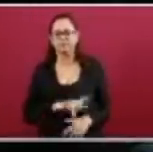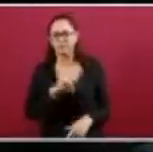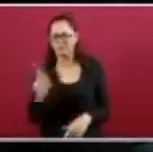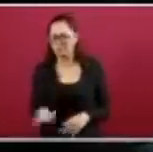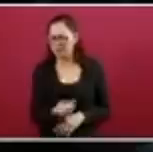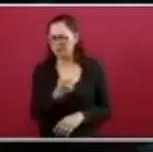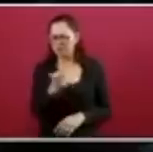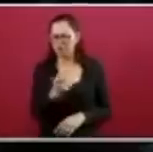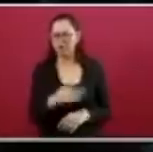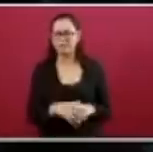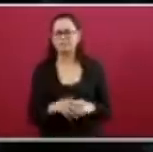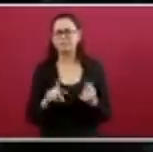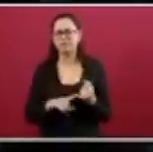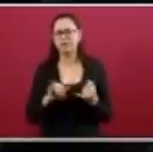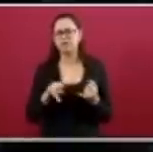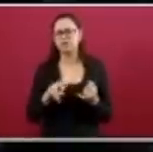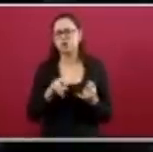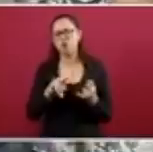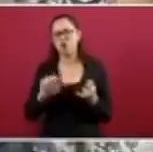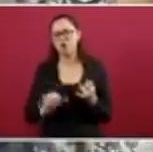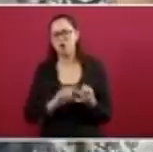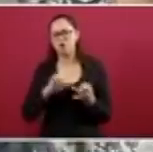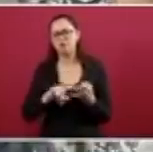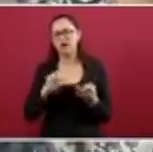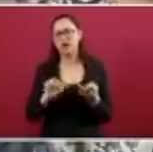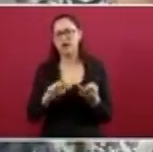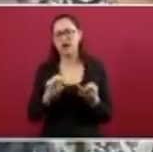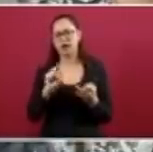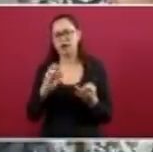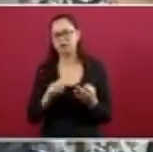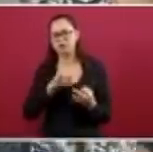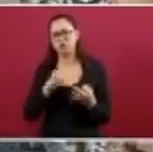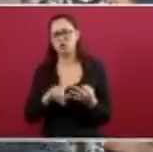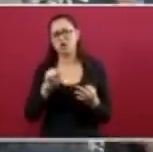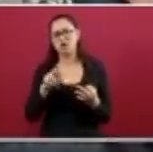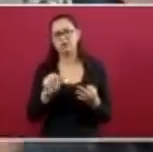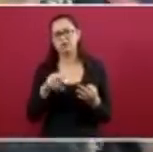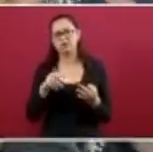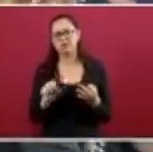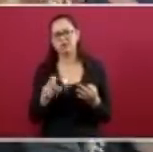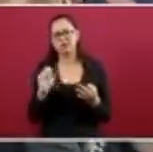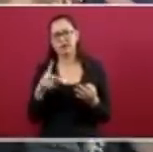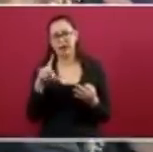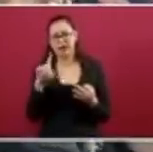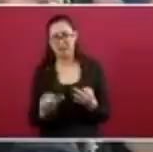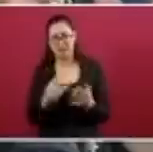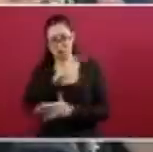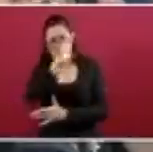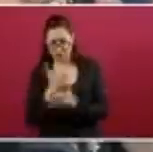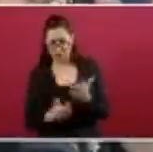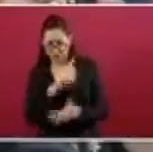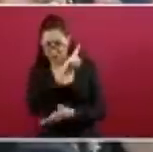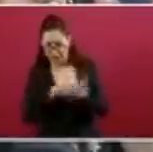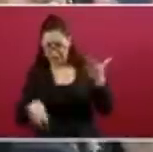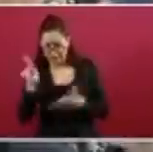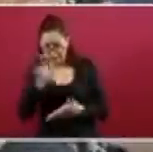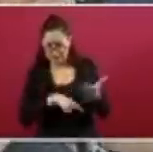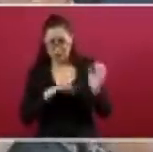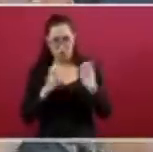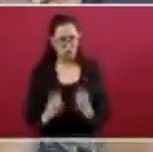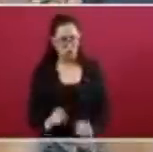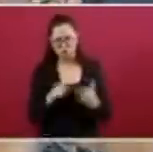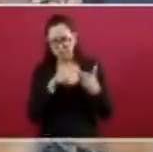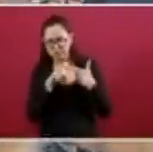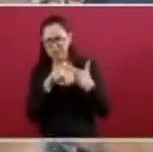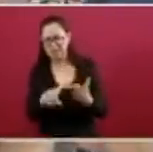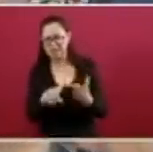de Yenova, Carso y Transcanada? ¿Si van a ser cancelados, se va a continuar o no?